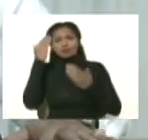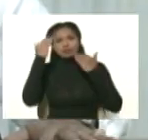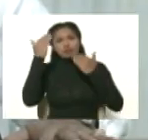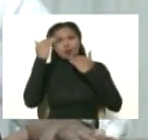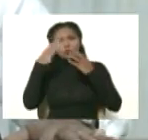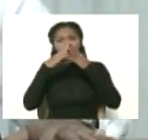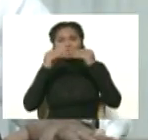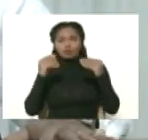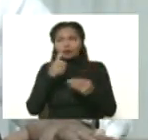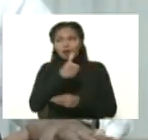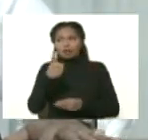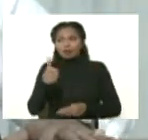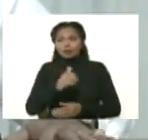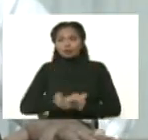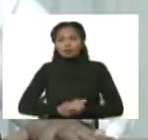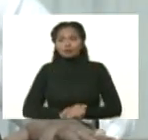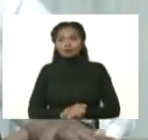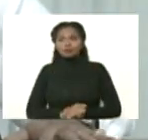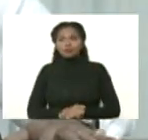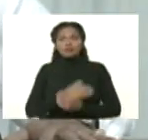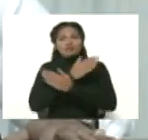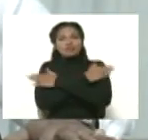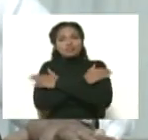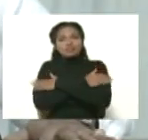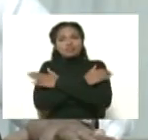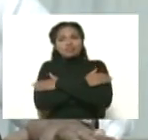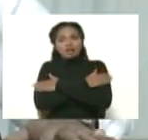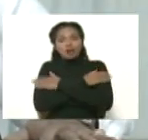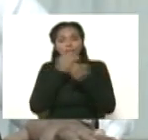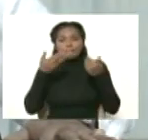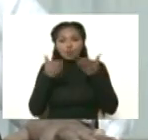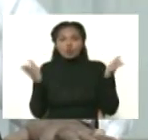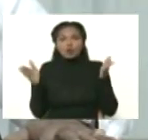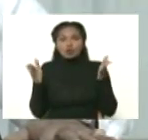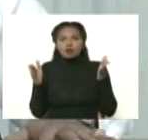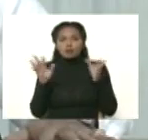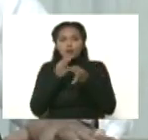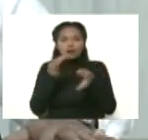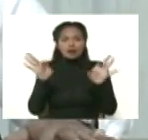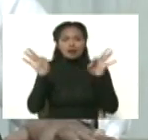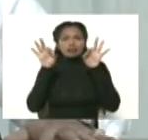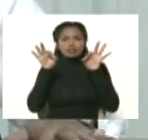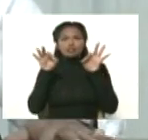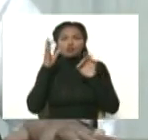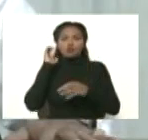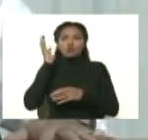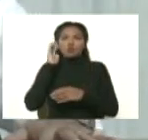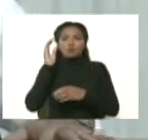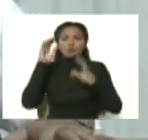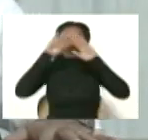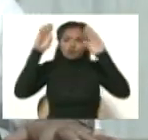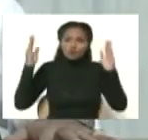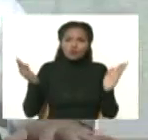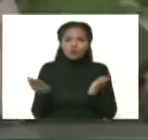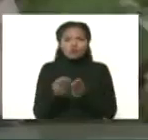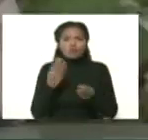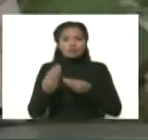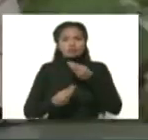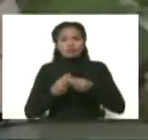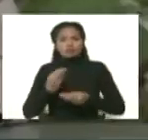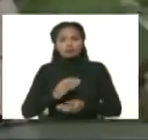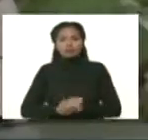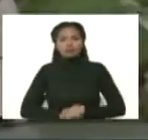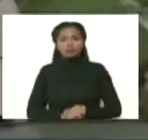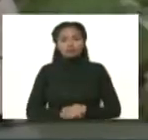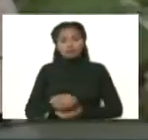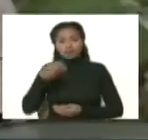saludo y felicitarlo públicamente por el éxito de esta cumbre mundial